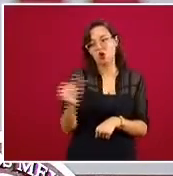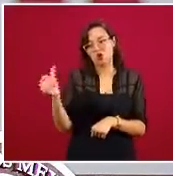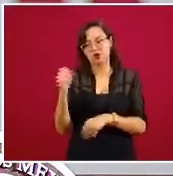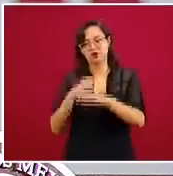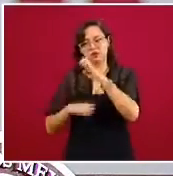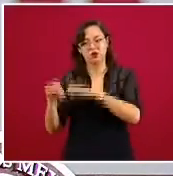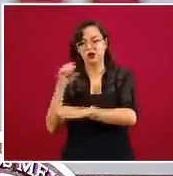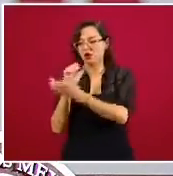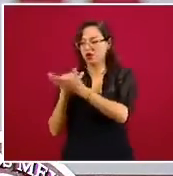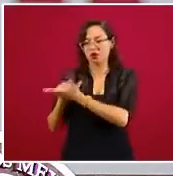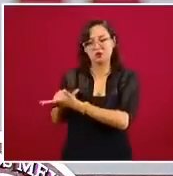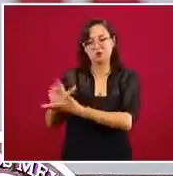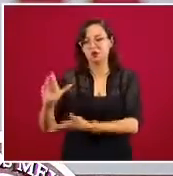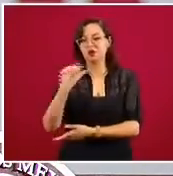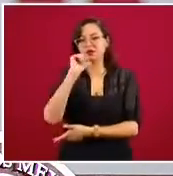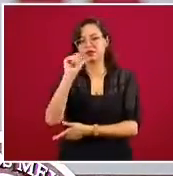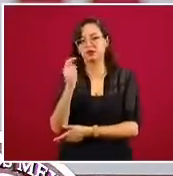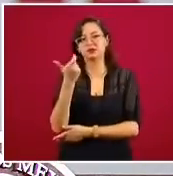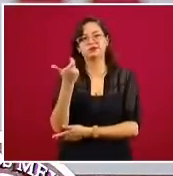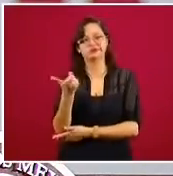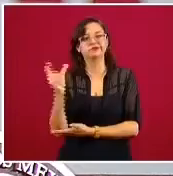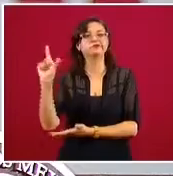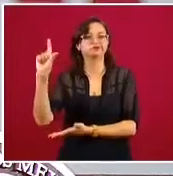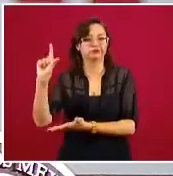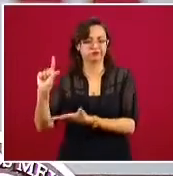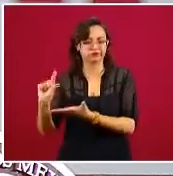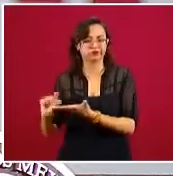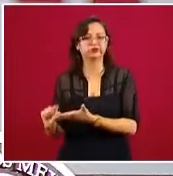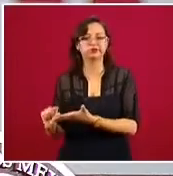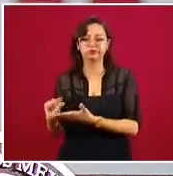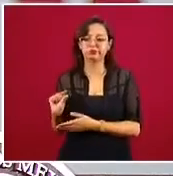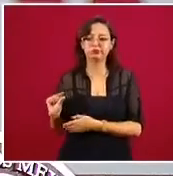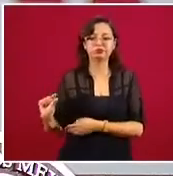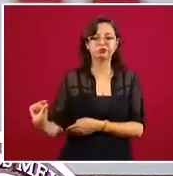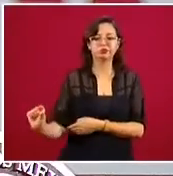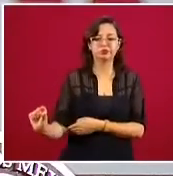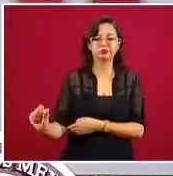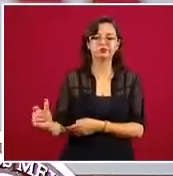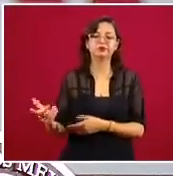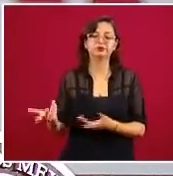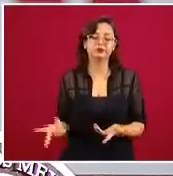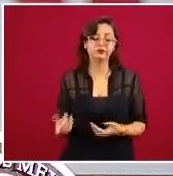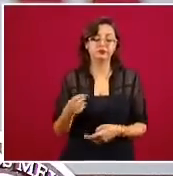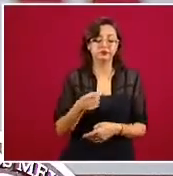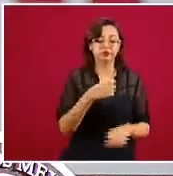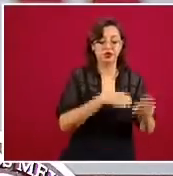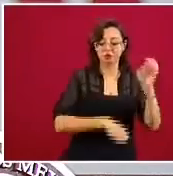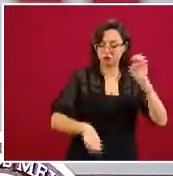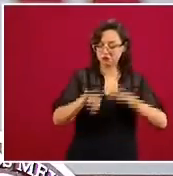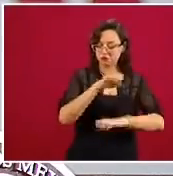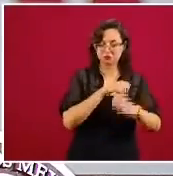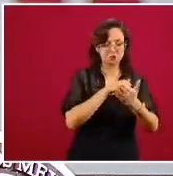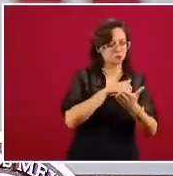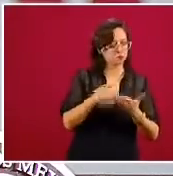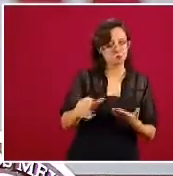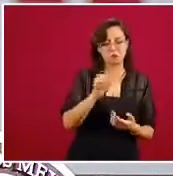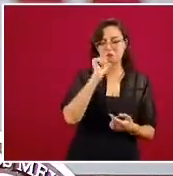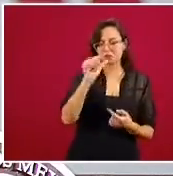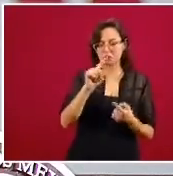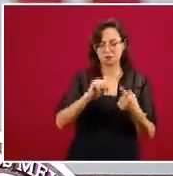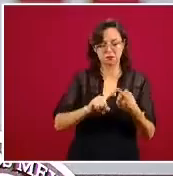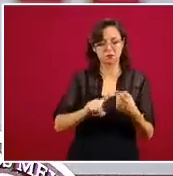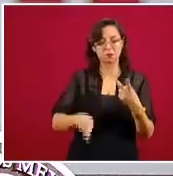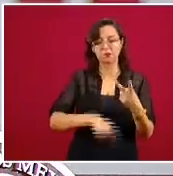da de baja al trabajador, pero sí se baja el nivel salarial. Entonces, a las empresas que no han dado de baja a